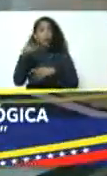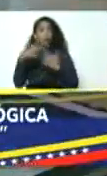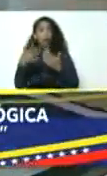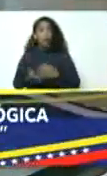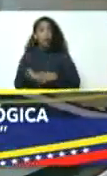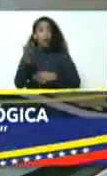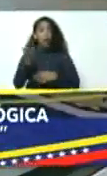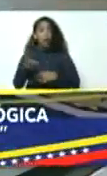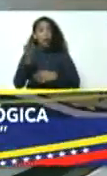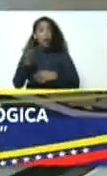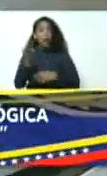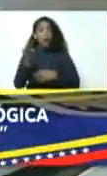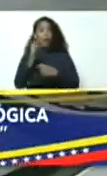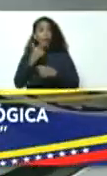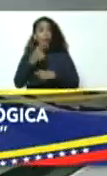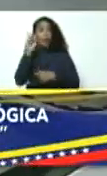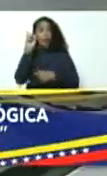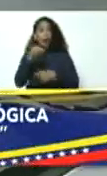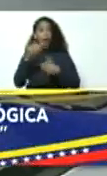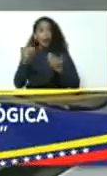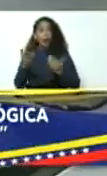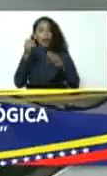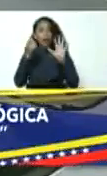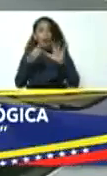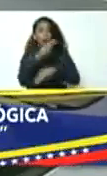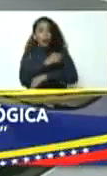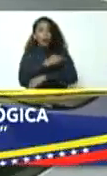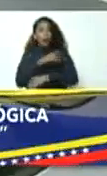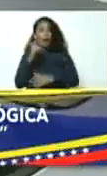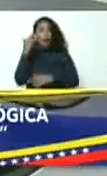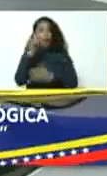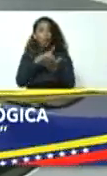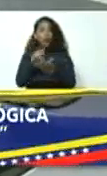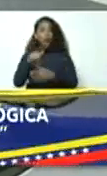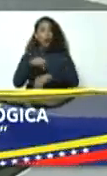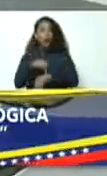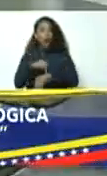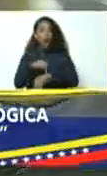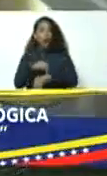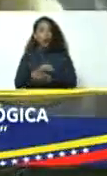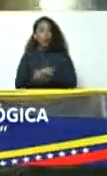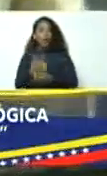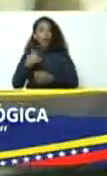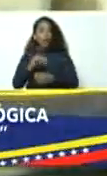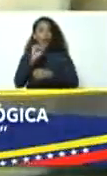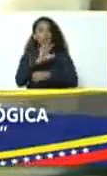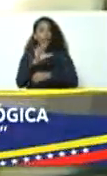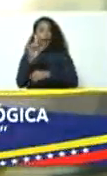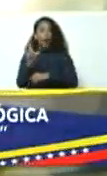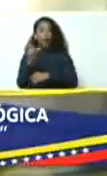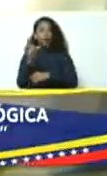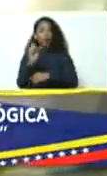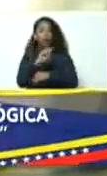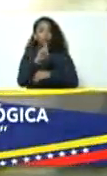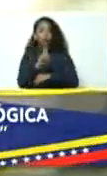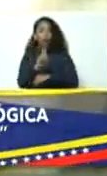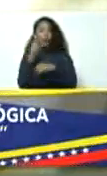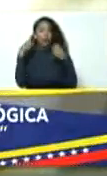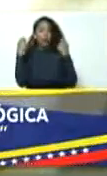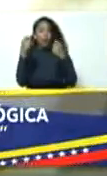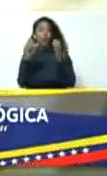importante resaltar también de que 6 hospitales están siendo intervenidos en este momento y tenemos 31 consultorios populares